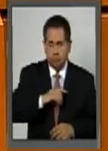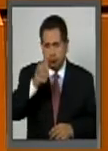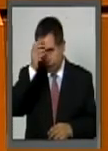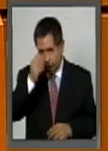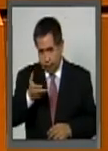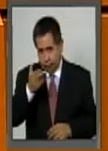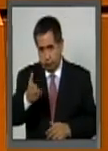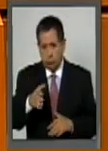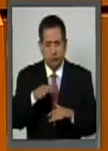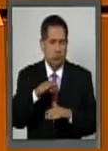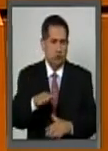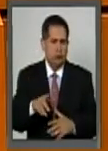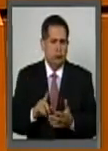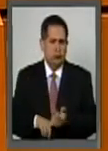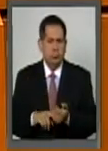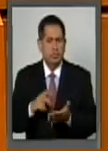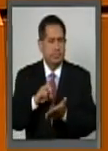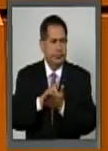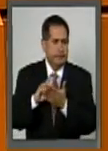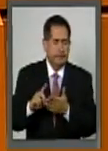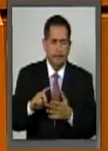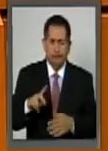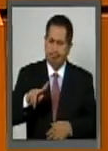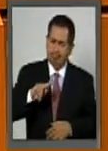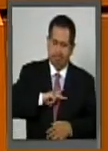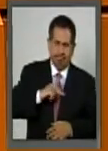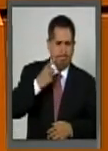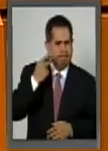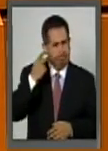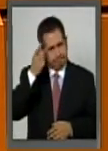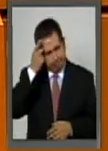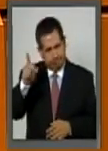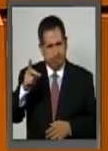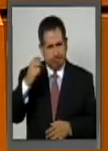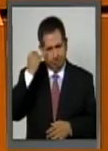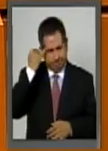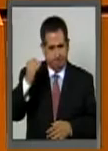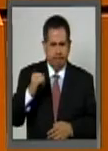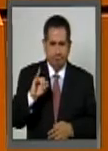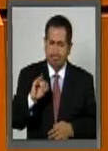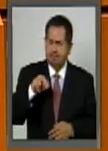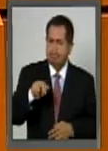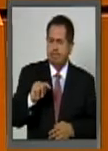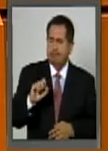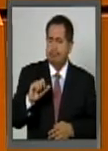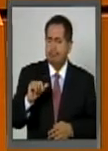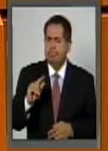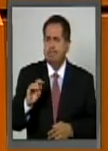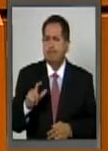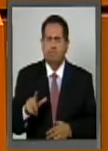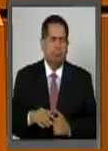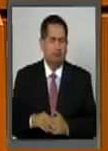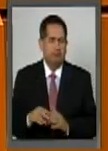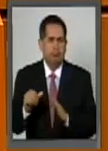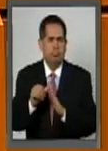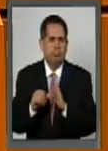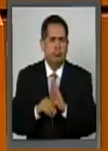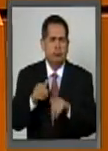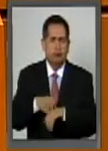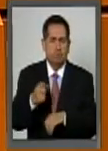los aspectos de los derechos de propiedad intelectual relacionados con el comercio, cuyo artículo